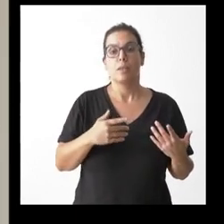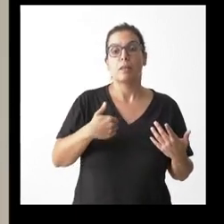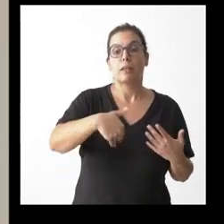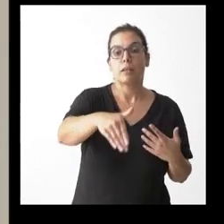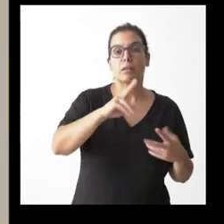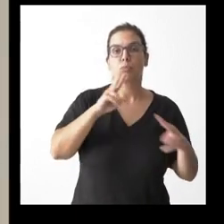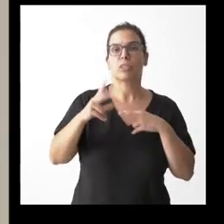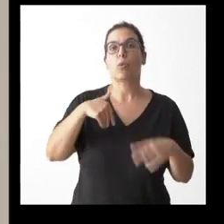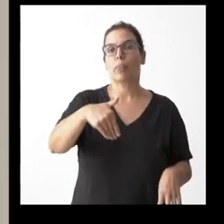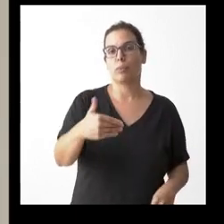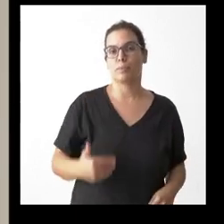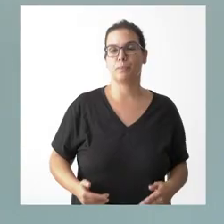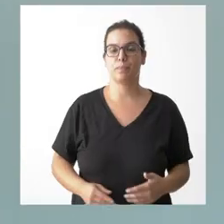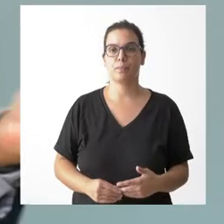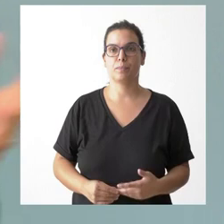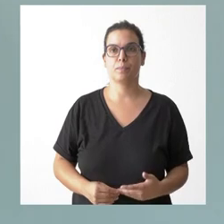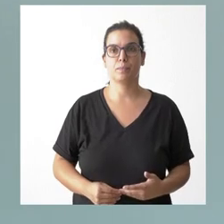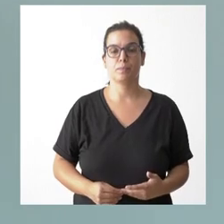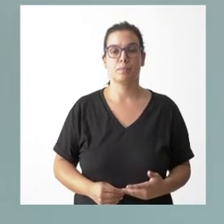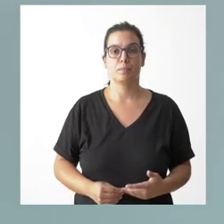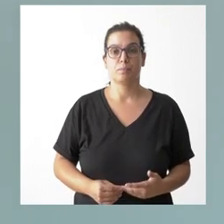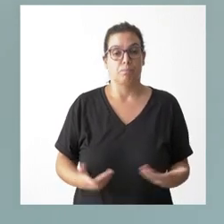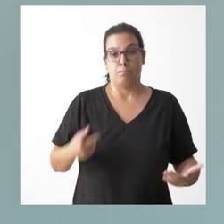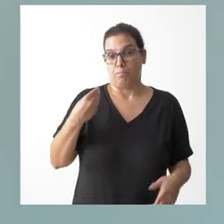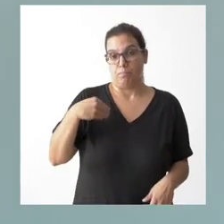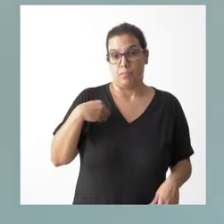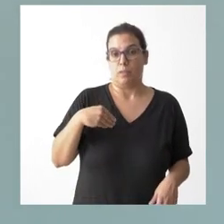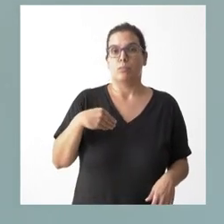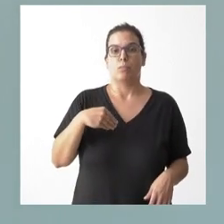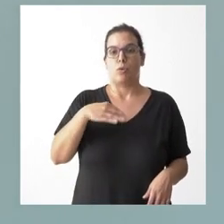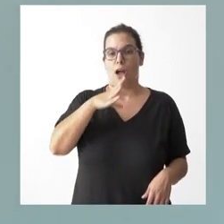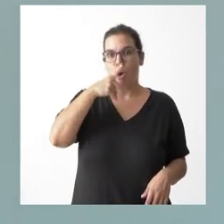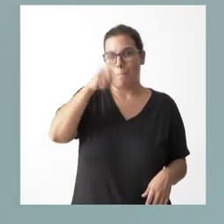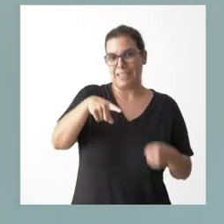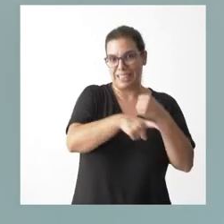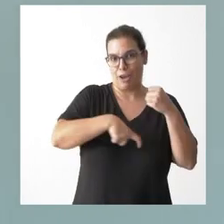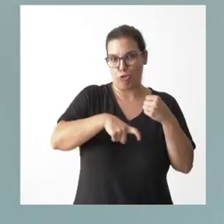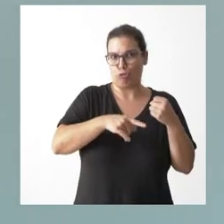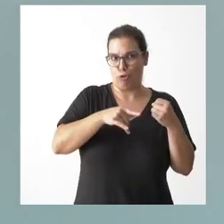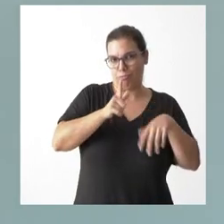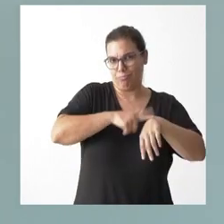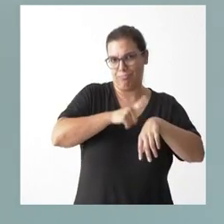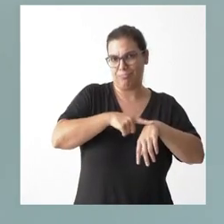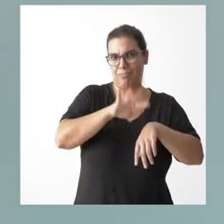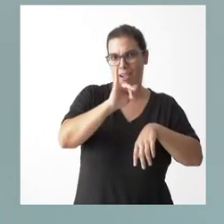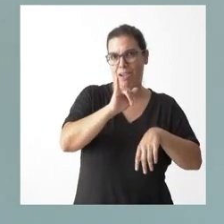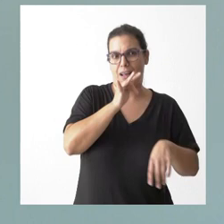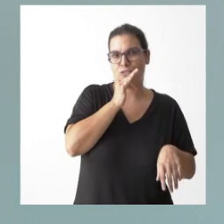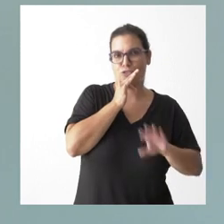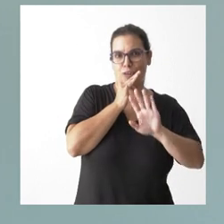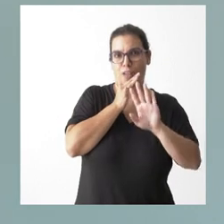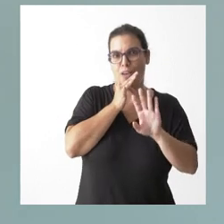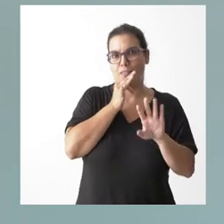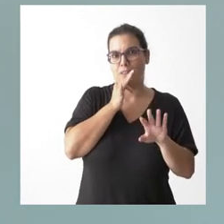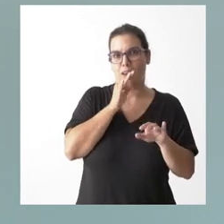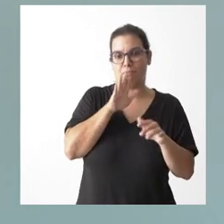respuesta. Pues usted lo ha dicho, estamos todavía en el mes de agosto, con lo cual todavía tenemos plazo para llegar a lo que ha sido en